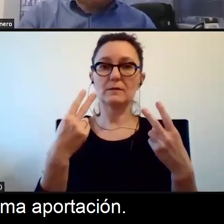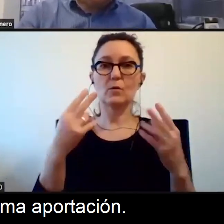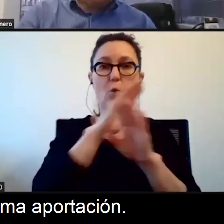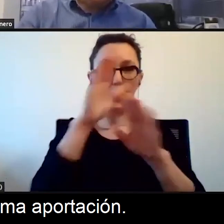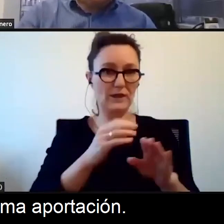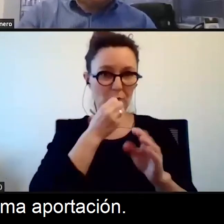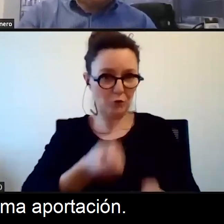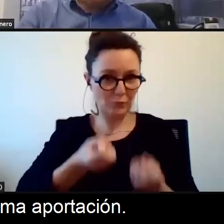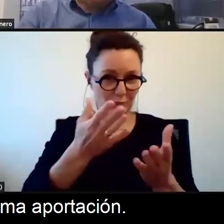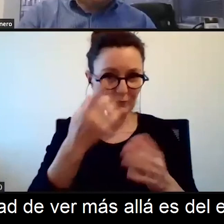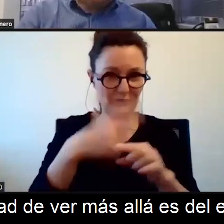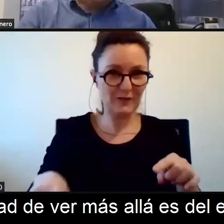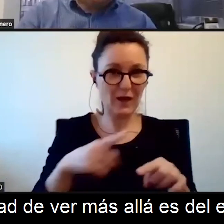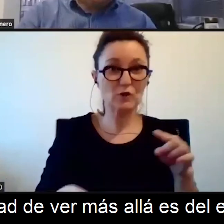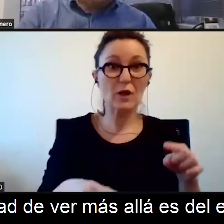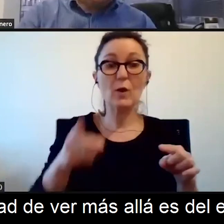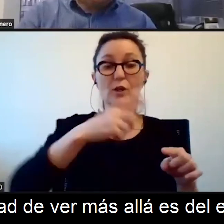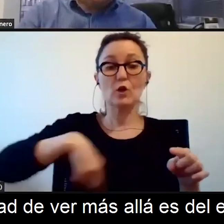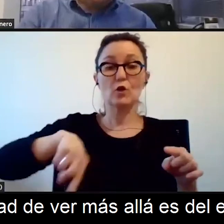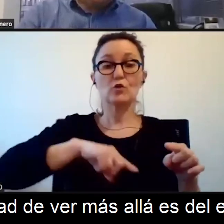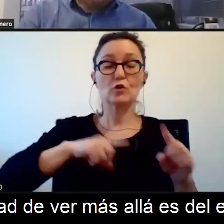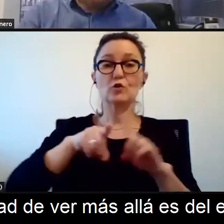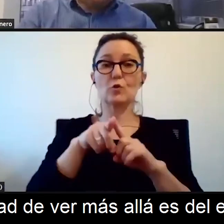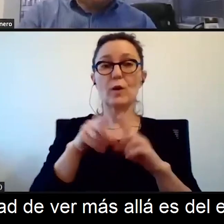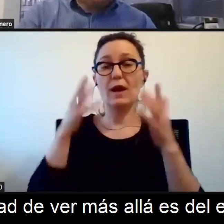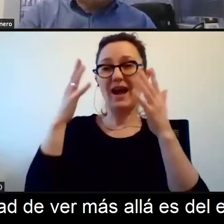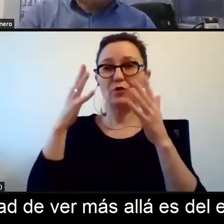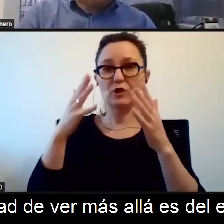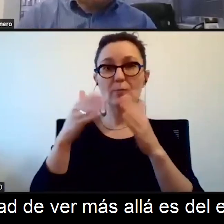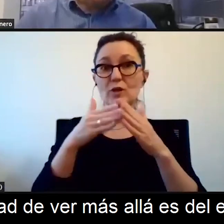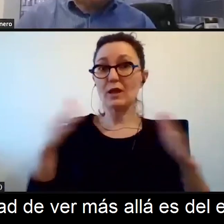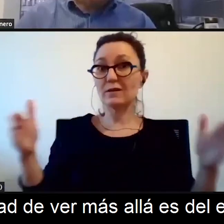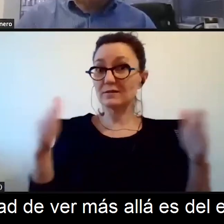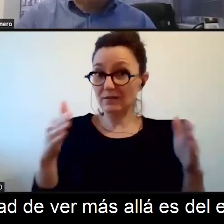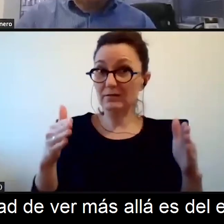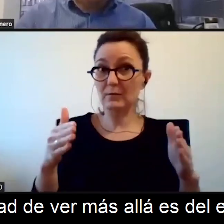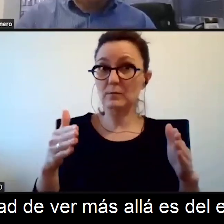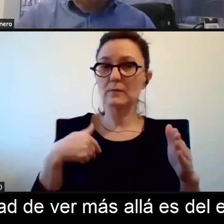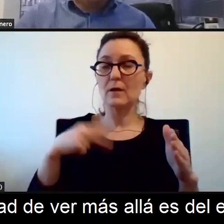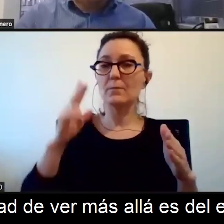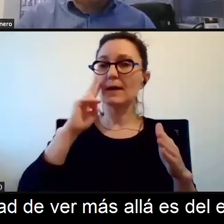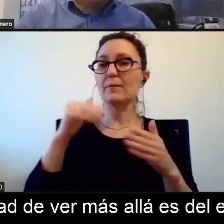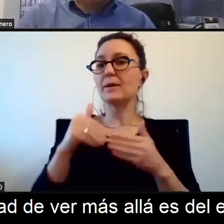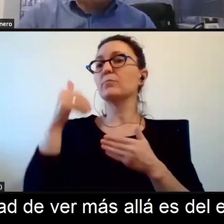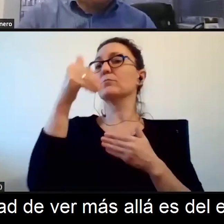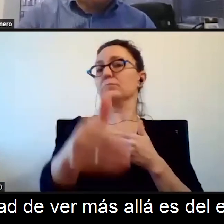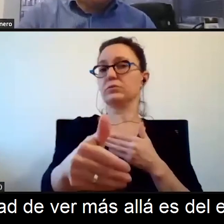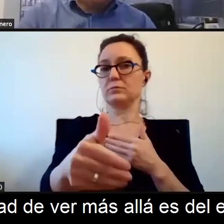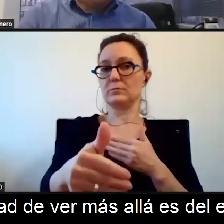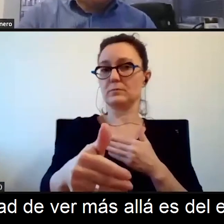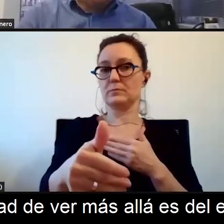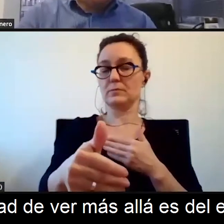aportación. Cuando aceleramos startups, la capacidad de realmente de ver más allá de estudiantes del equipo, ¿no? Cuando